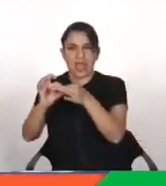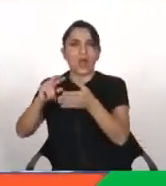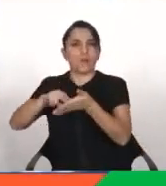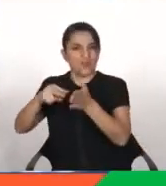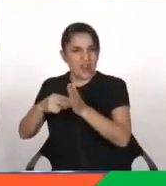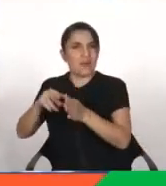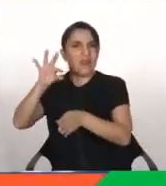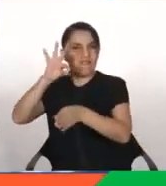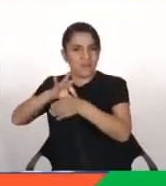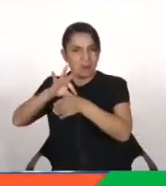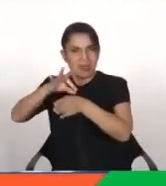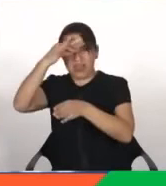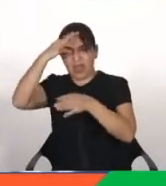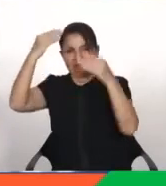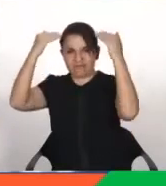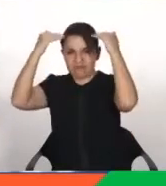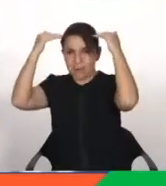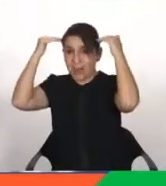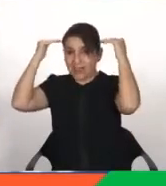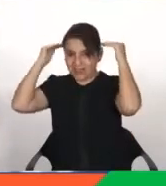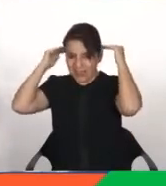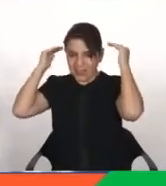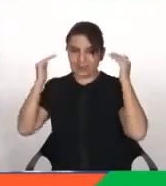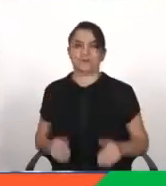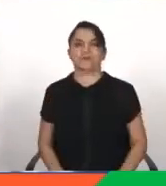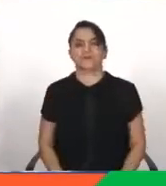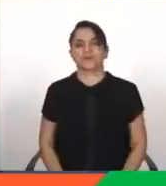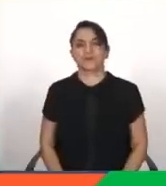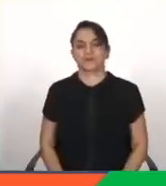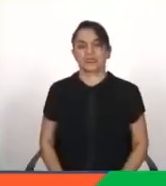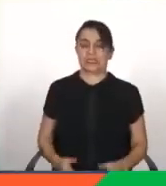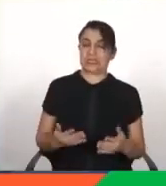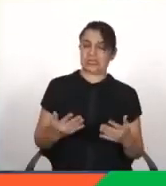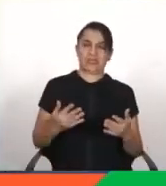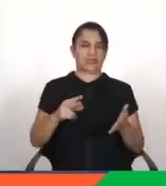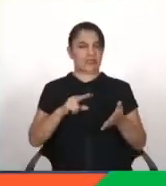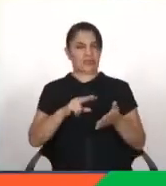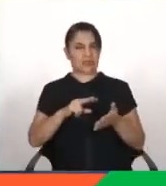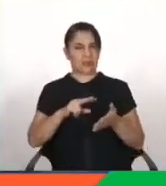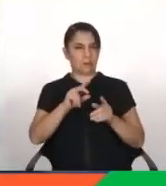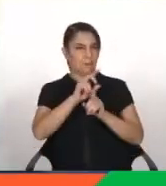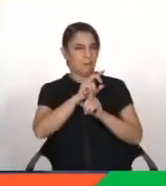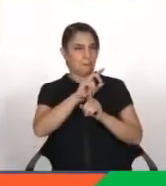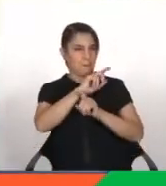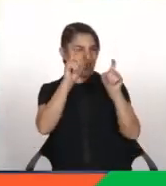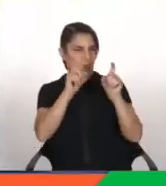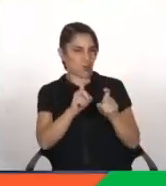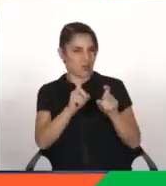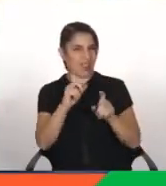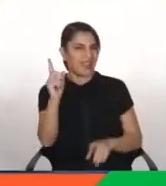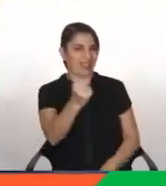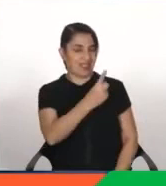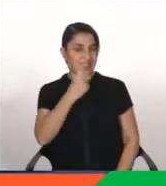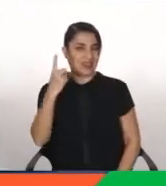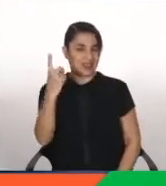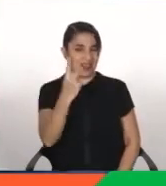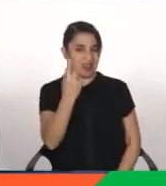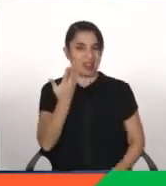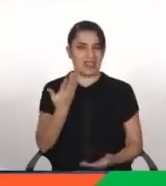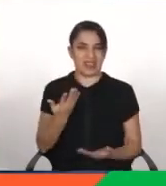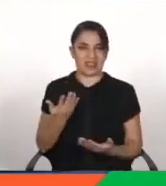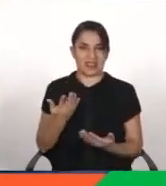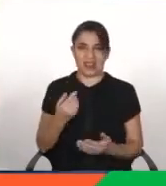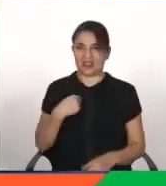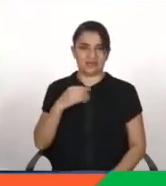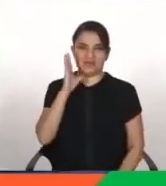conciencia? A ver, es una pregunta un poco genérica, o sea, la conciencia la voy a dejar un poco de lado porque para empezar creo que no